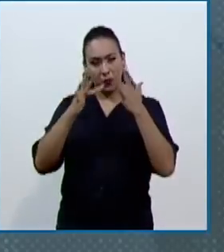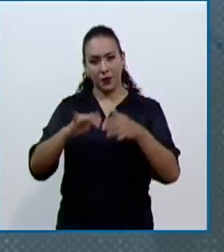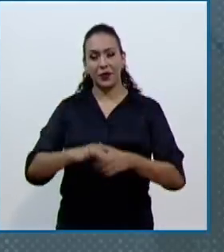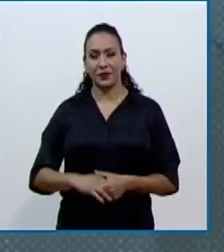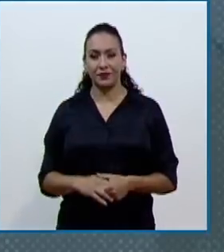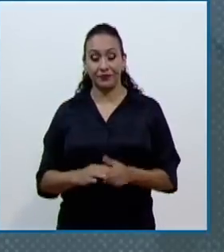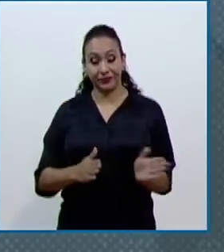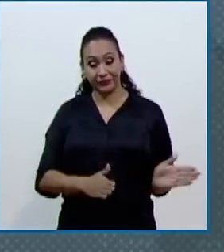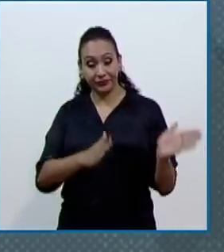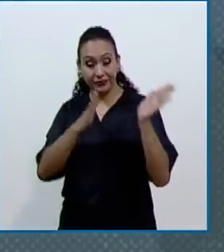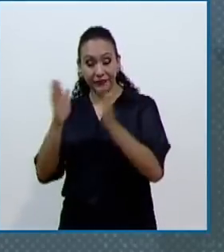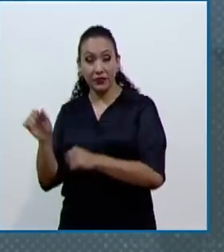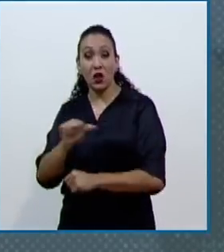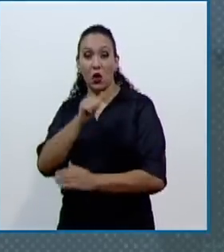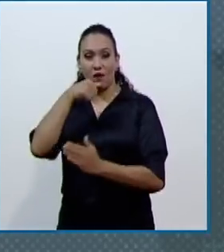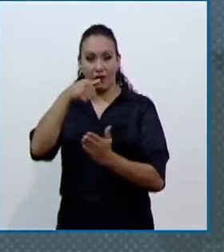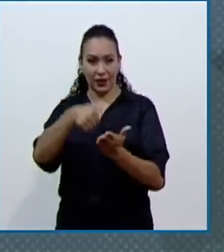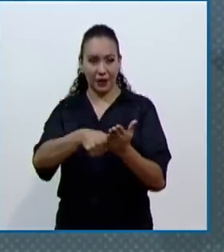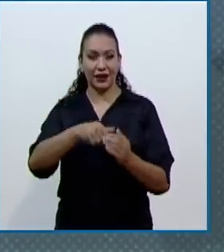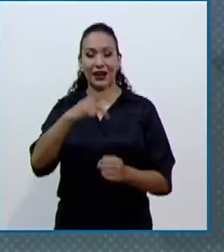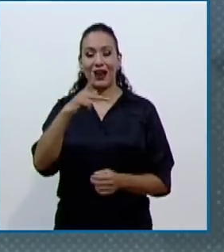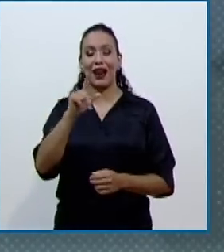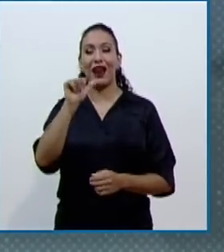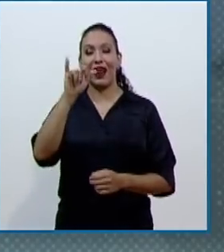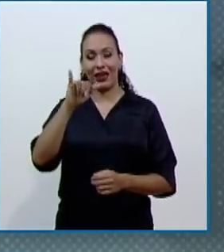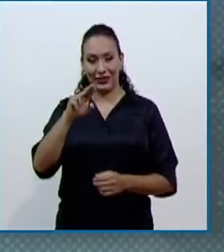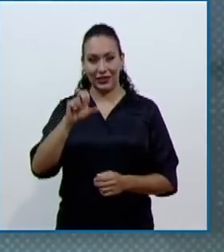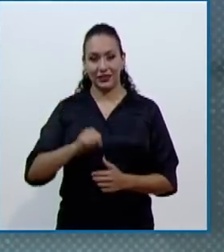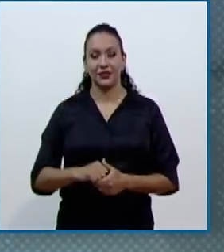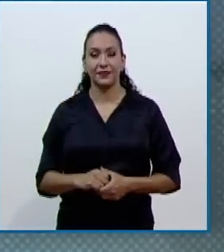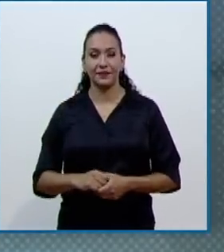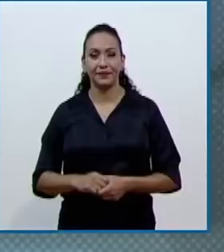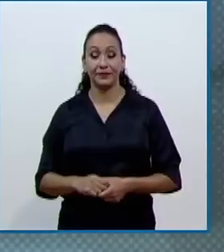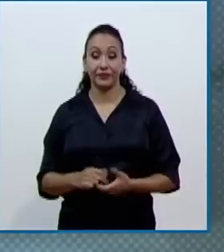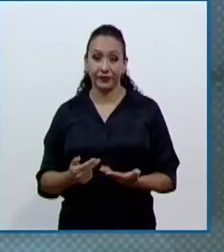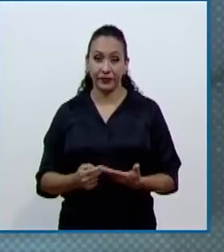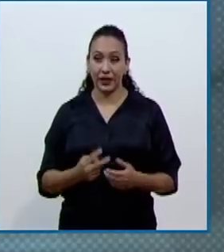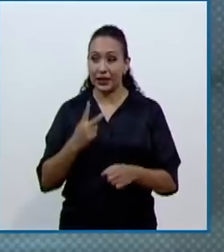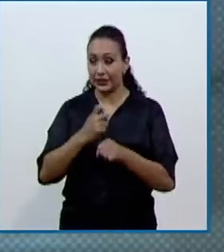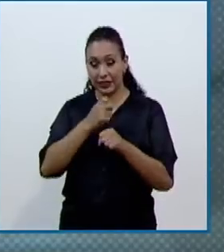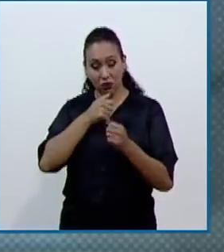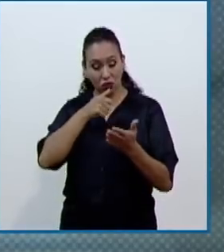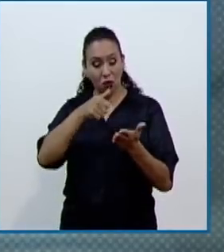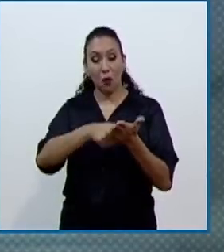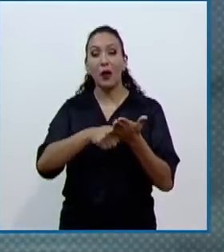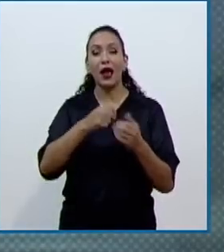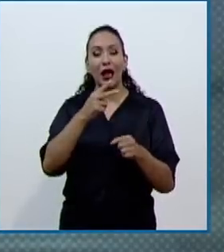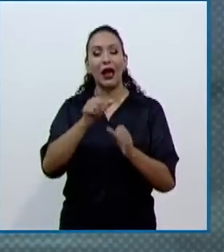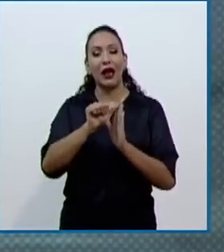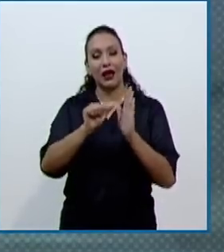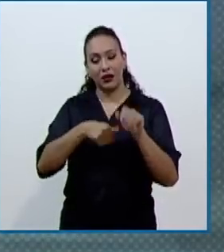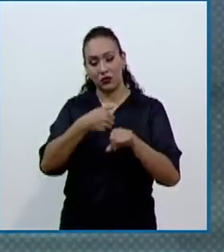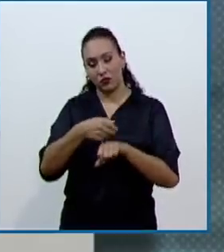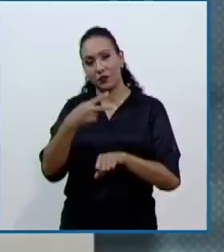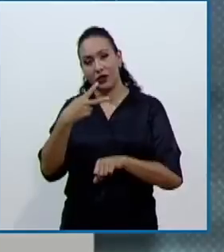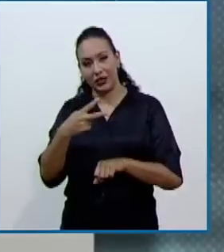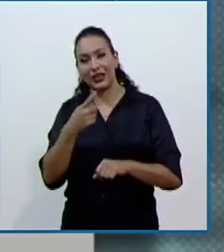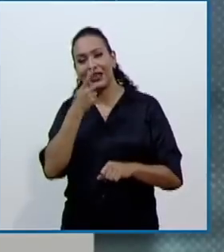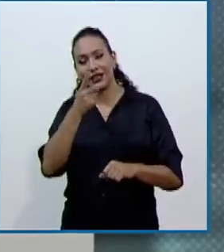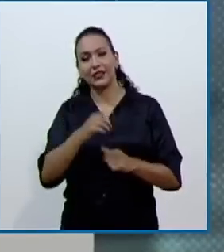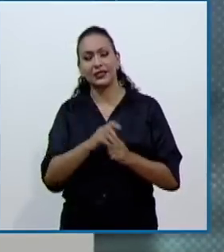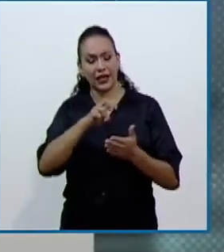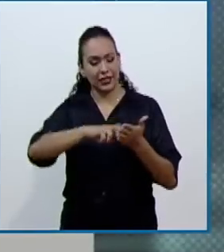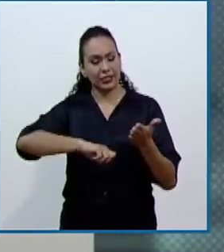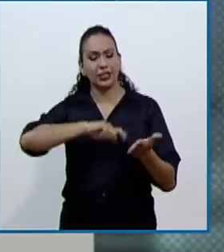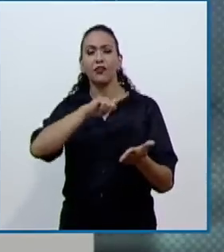del ministro Lainez Potisek. Conforme a lo señalado en el segundo párrafo del artículo segundo transitorio del Decreto de Reforma a